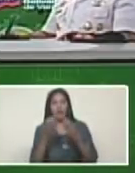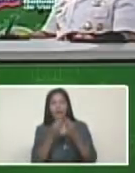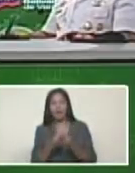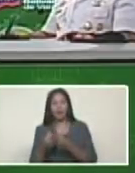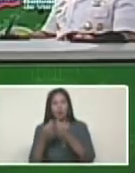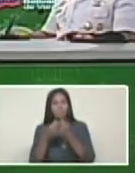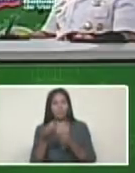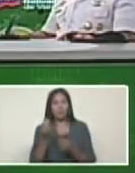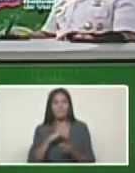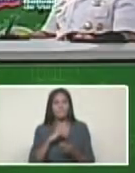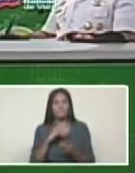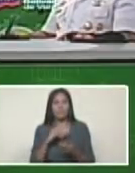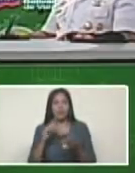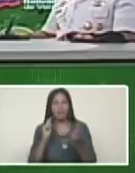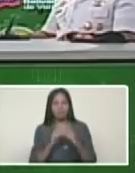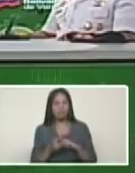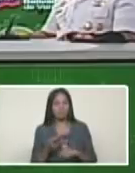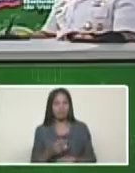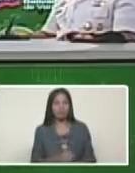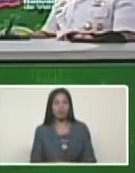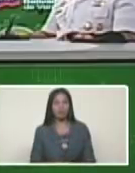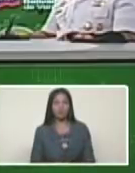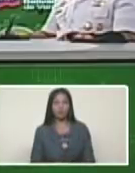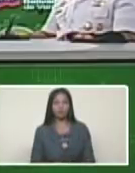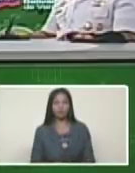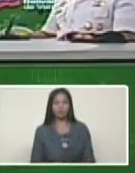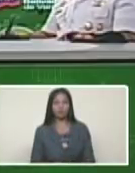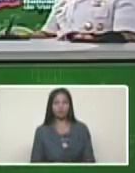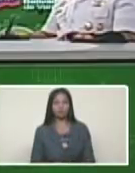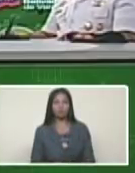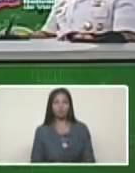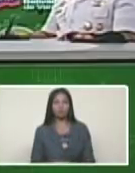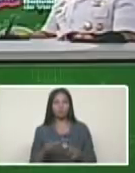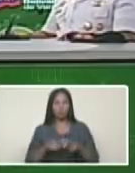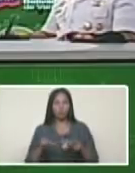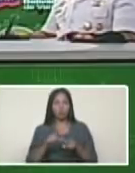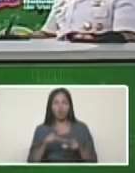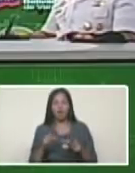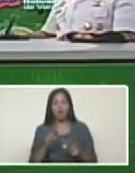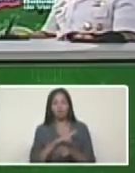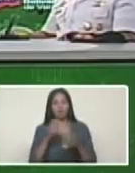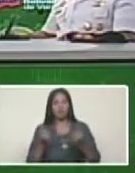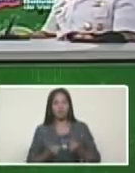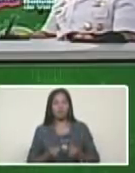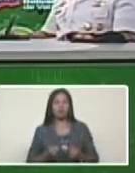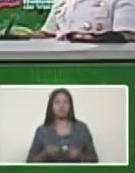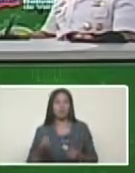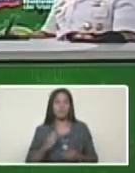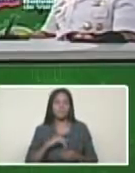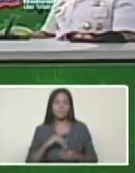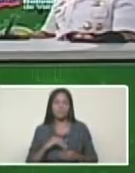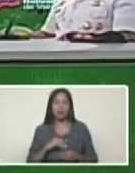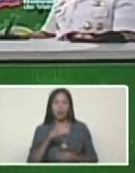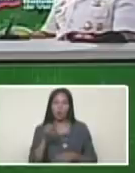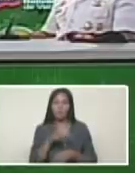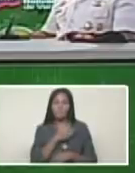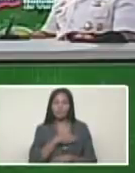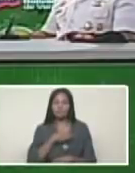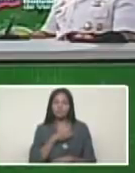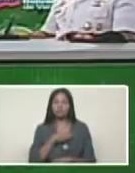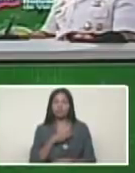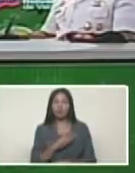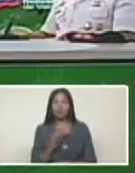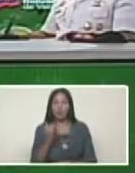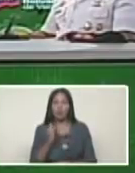nacional diversificada, una expansión de las fuerzas productivas. Es una de las misiones de la Fuerza